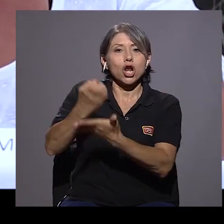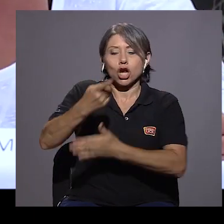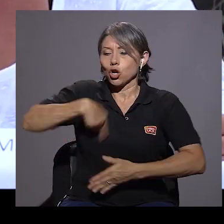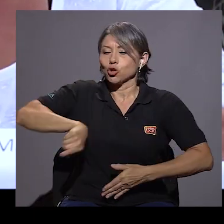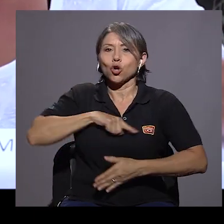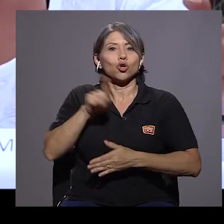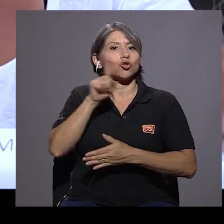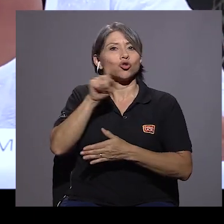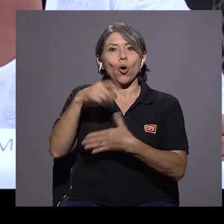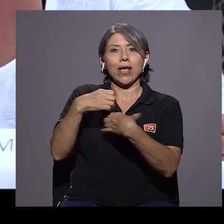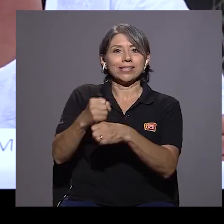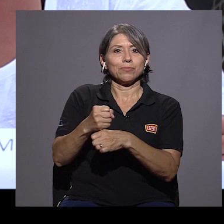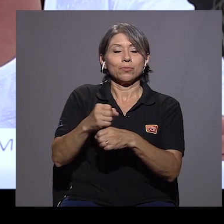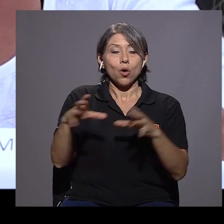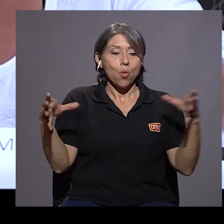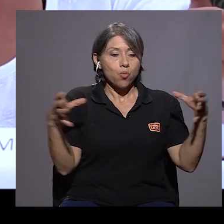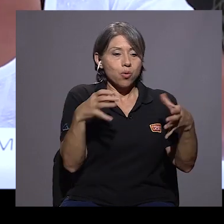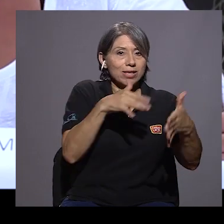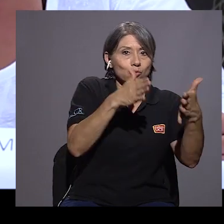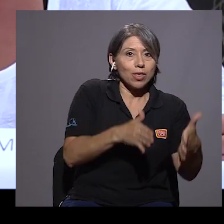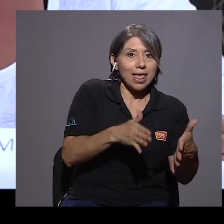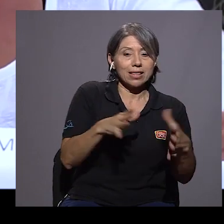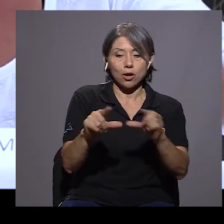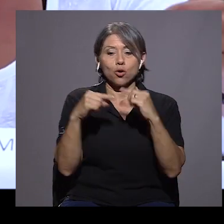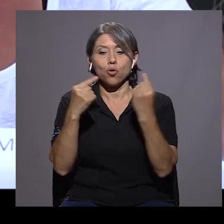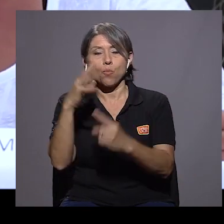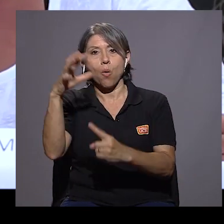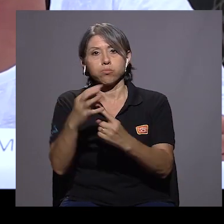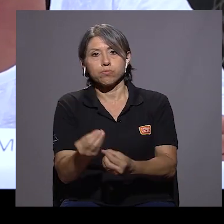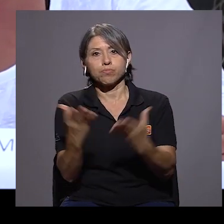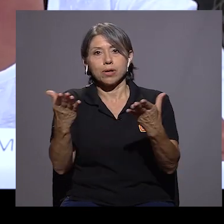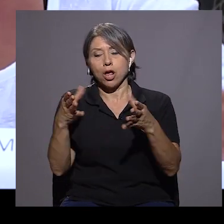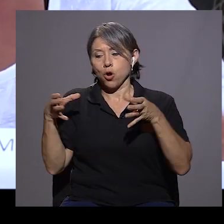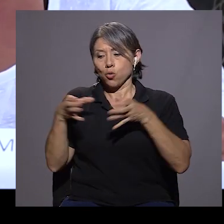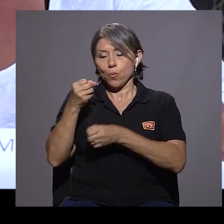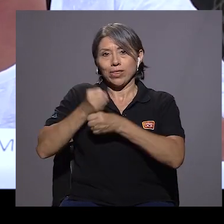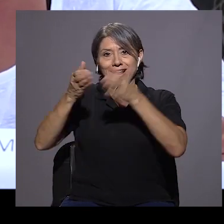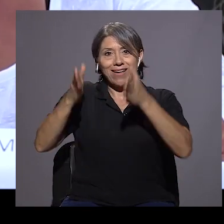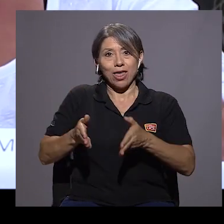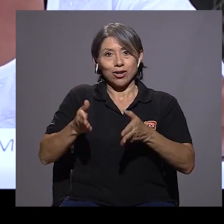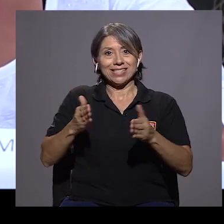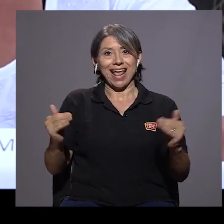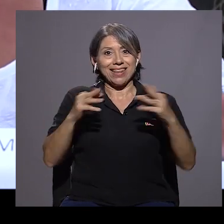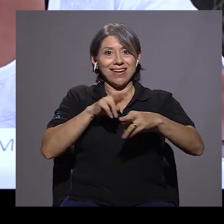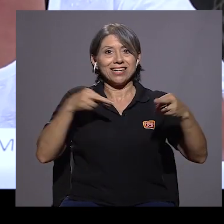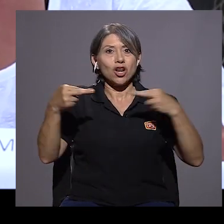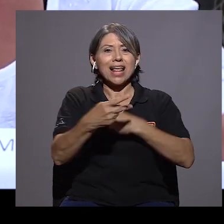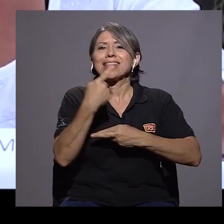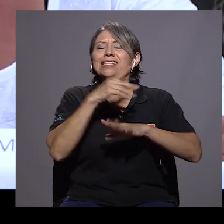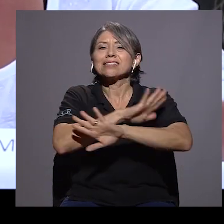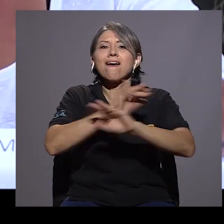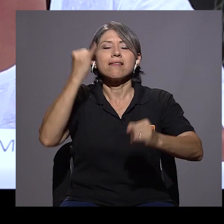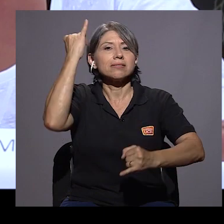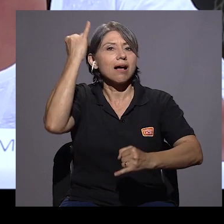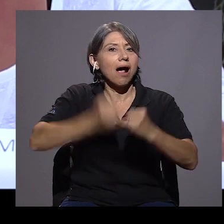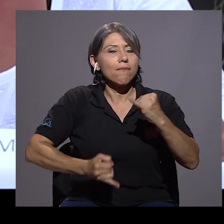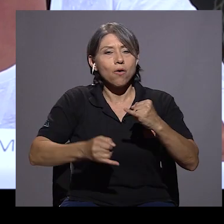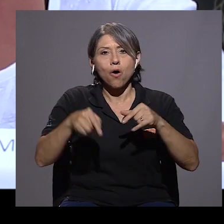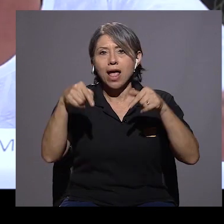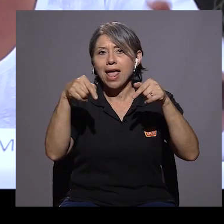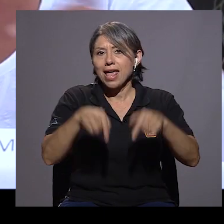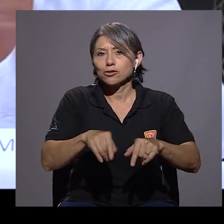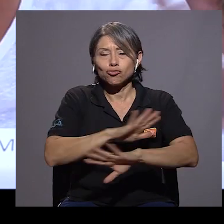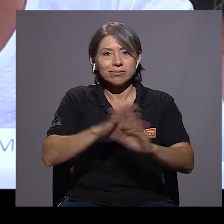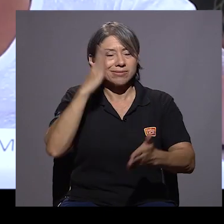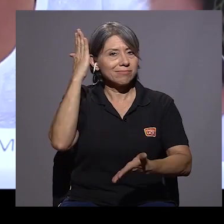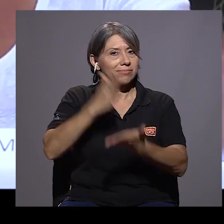no provocamos. El movimiento estudiantil, los sectores populares y las clases trabajadoras a nivel regional estamos por decir que se acabó.